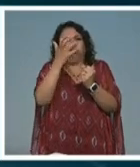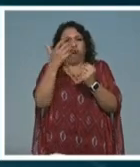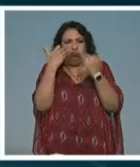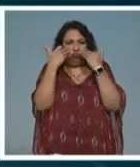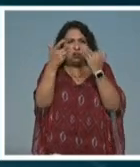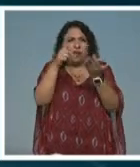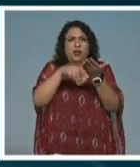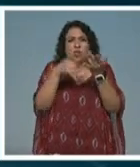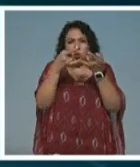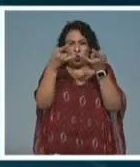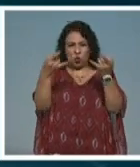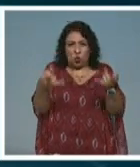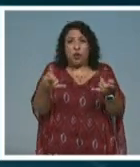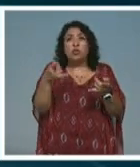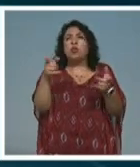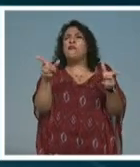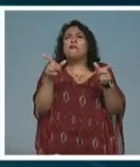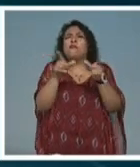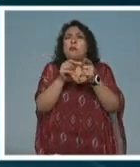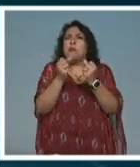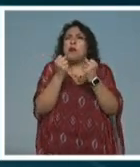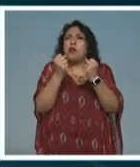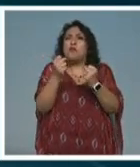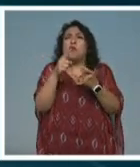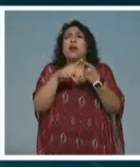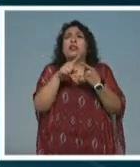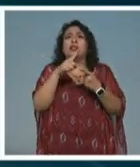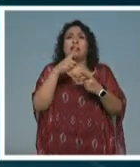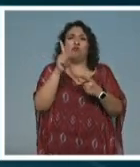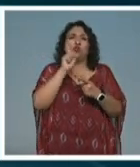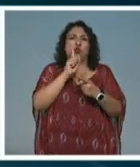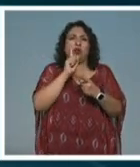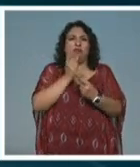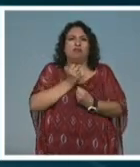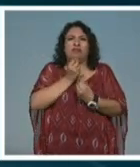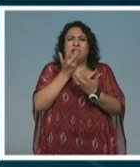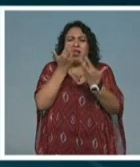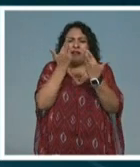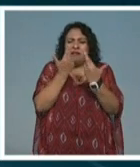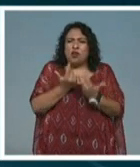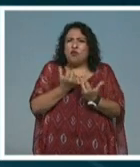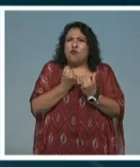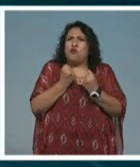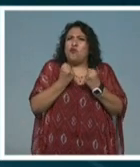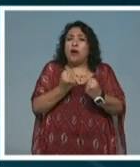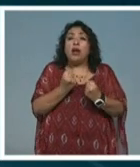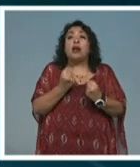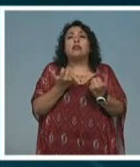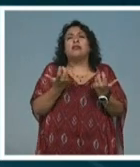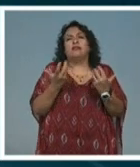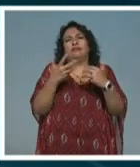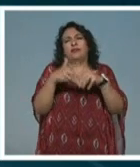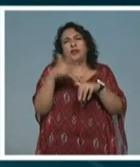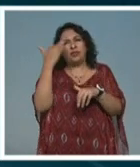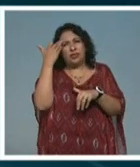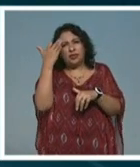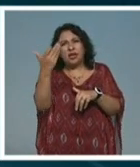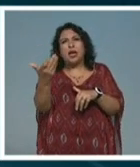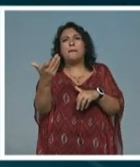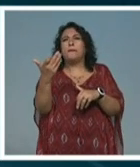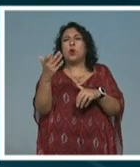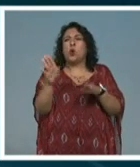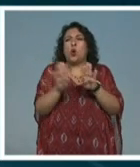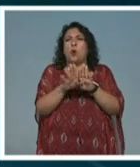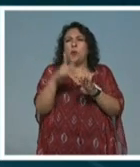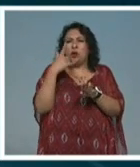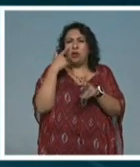sus cuentos. Obra breve pero intensísima, la de Dávila transmite una desolación arrolladora que mezcla a un tiempo lo